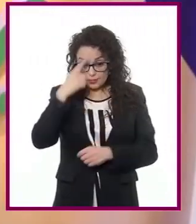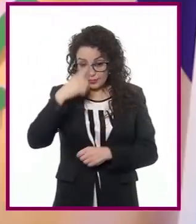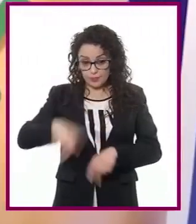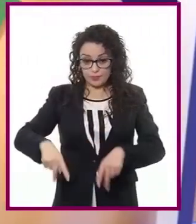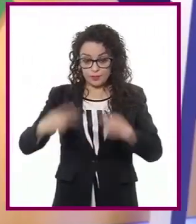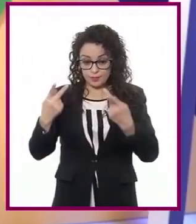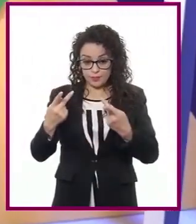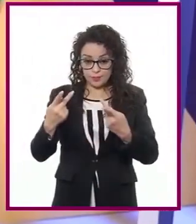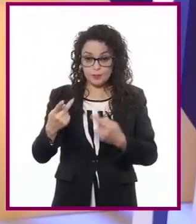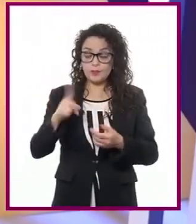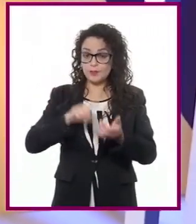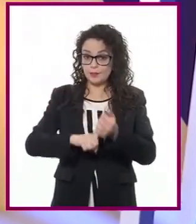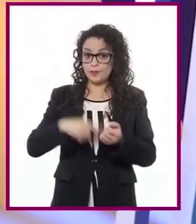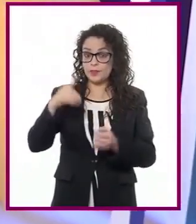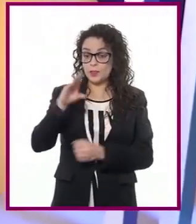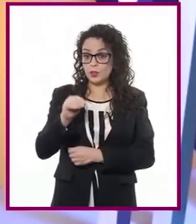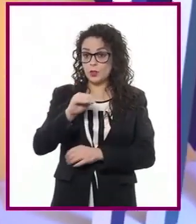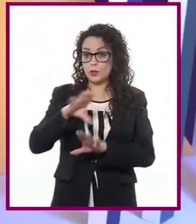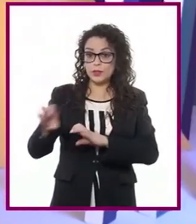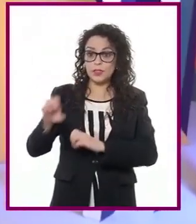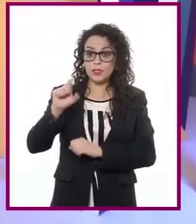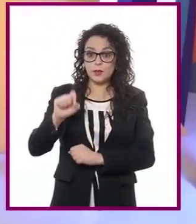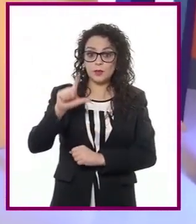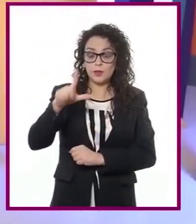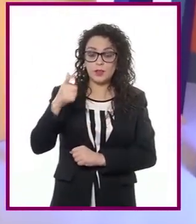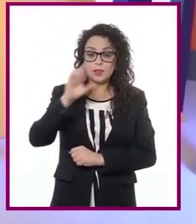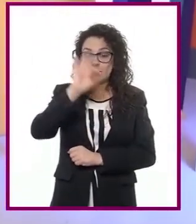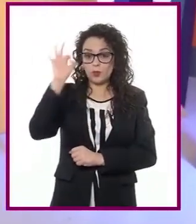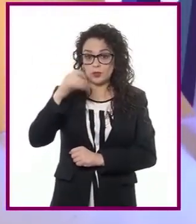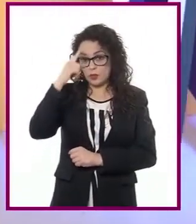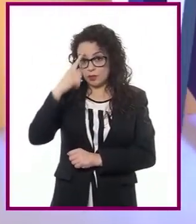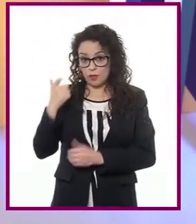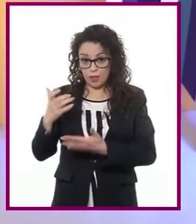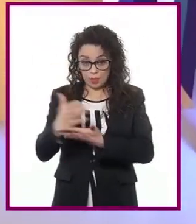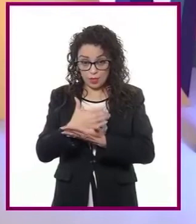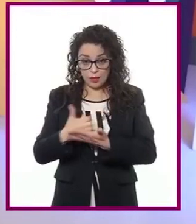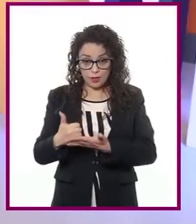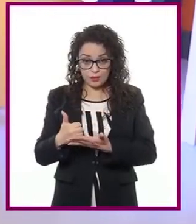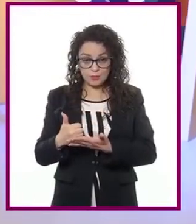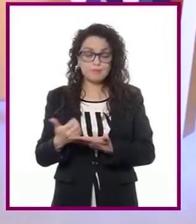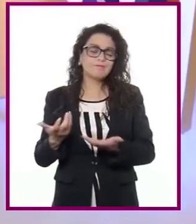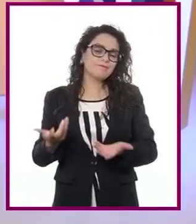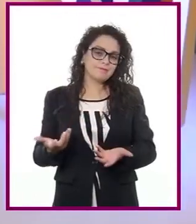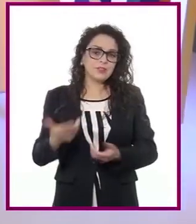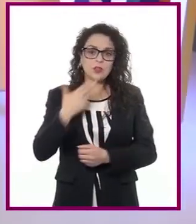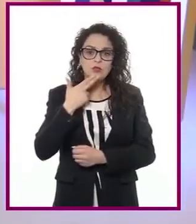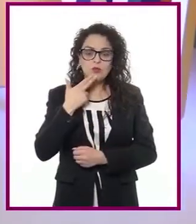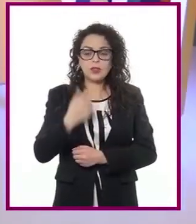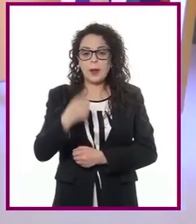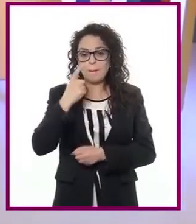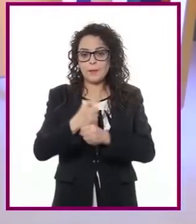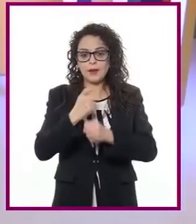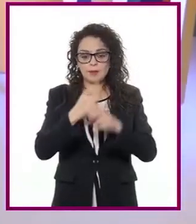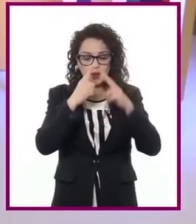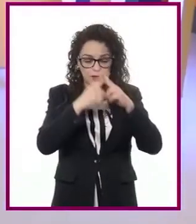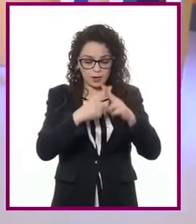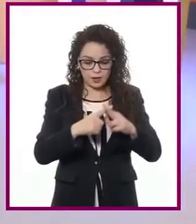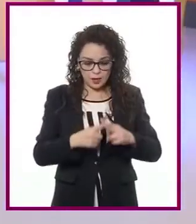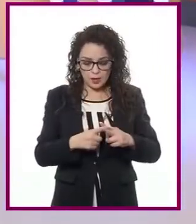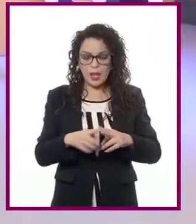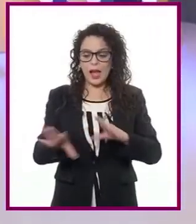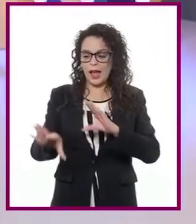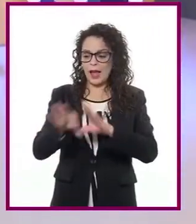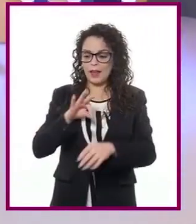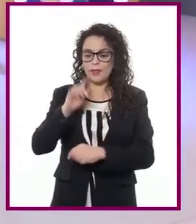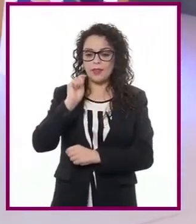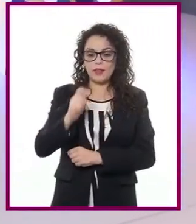el 927% de recuperación? Al utilizar el primer procedimiento, obtuvimos